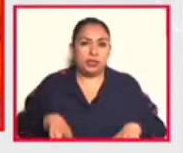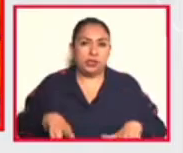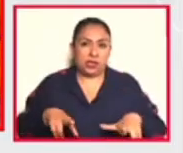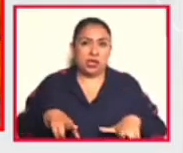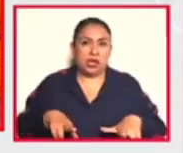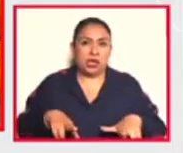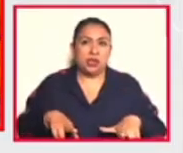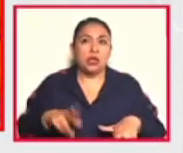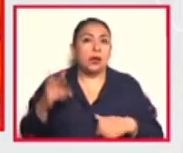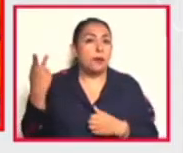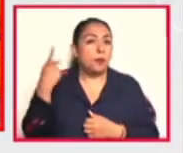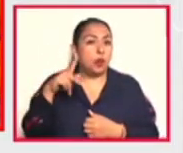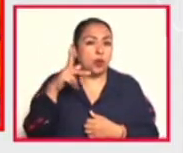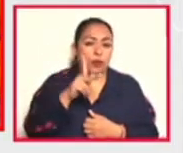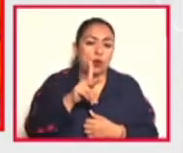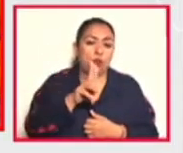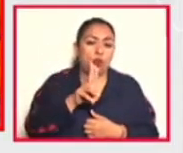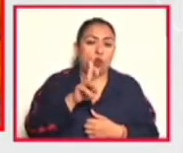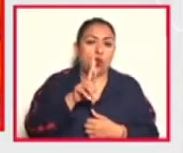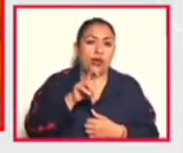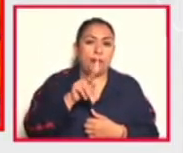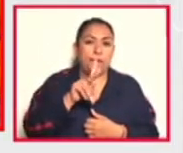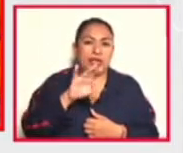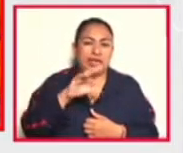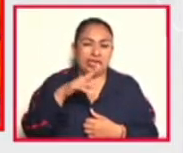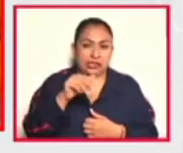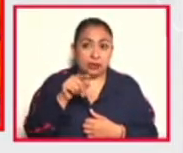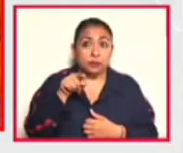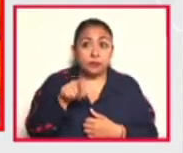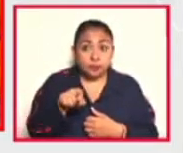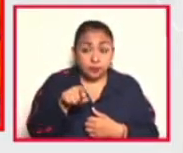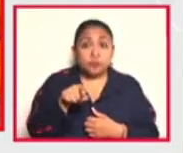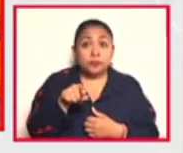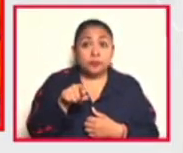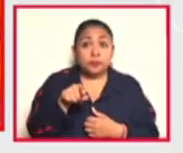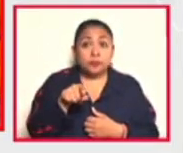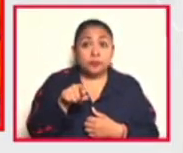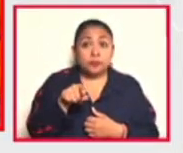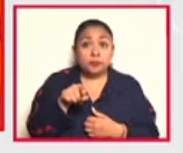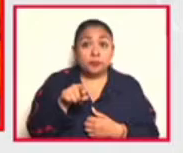el pueblo purépecha. Es en donde se